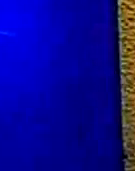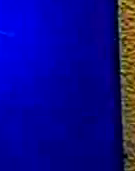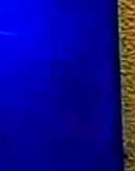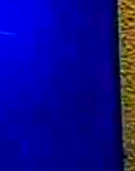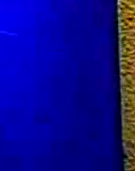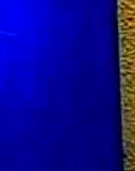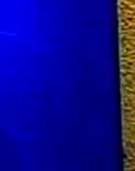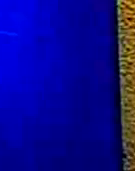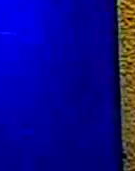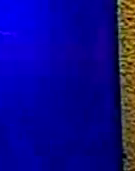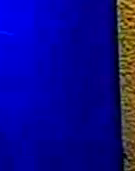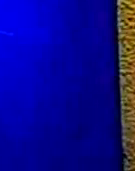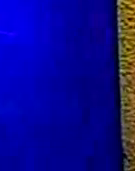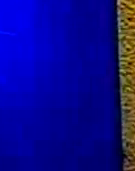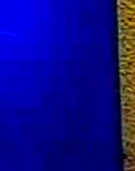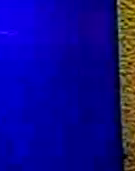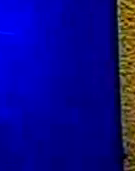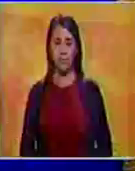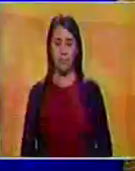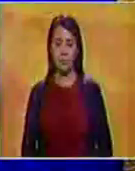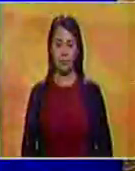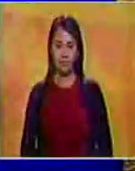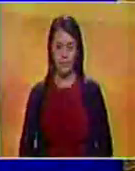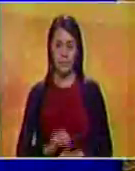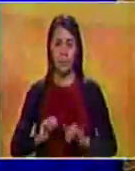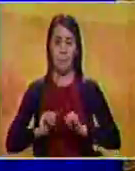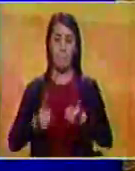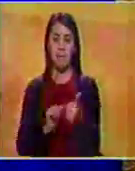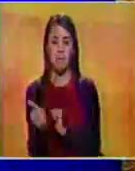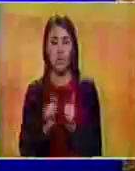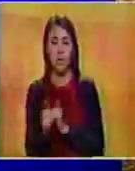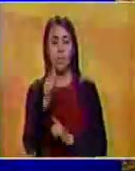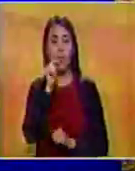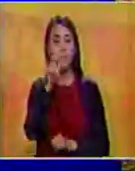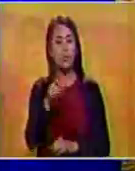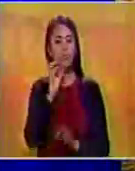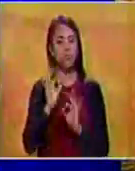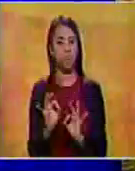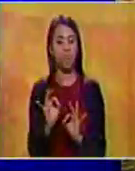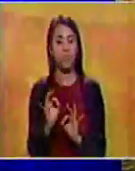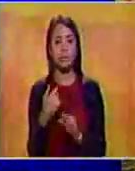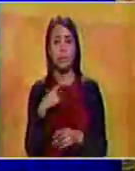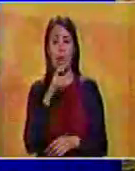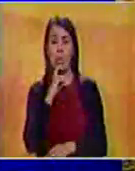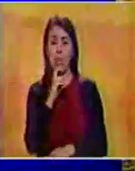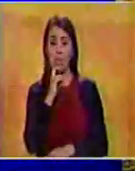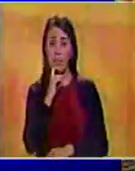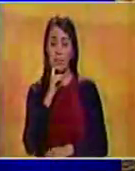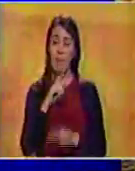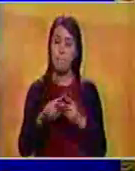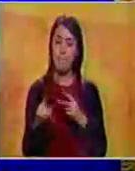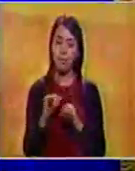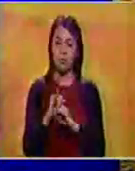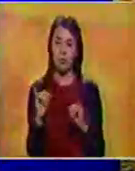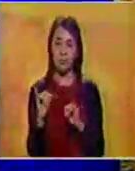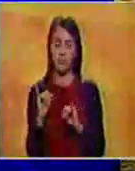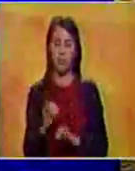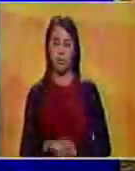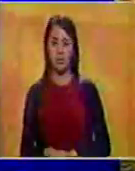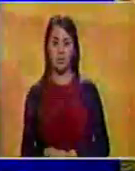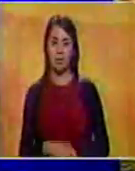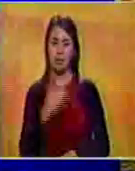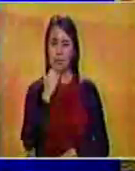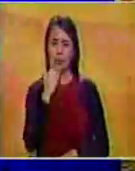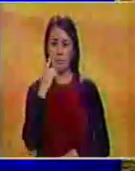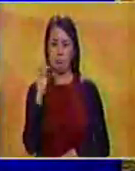Hola amigos, iniciamos los deportes con béisbol de Grandes Ligas porque Marwin González complicó la salida de Félix Hernández, pero al final su contribución no fue